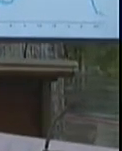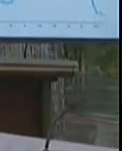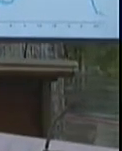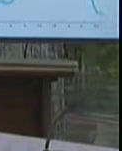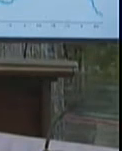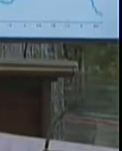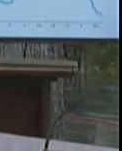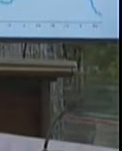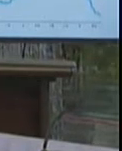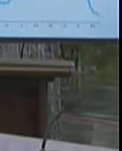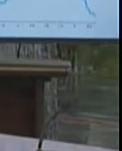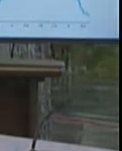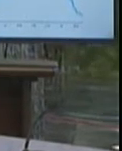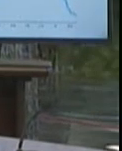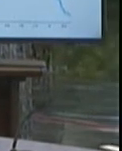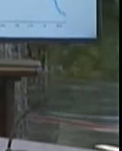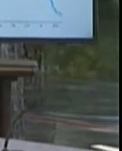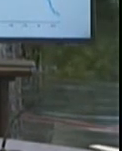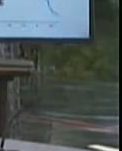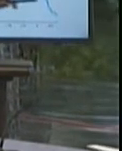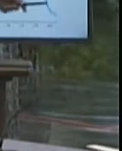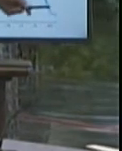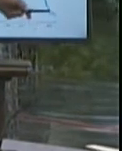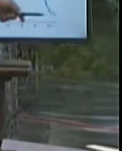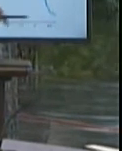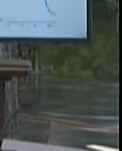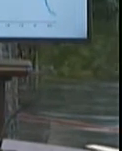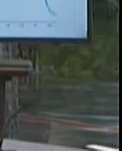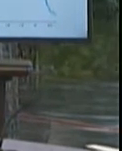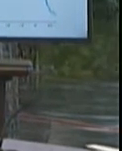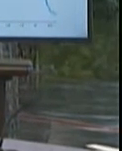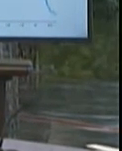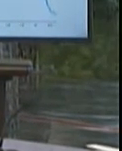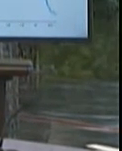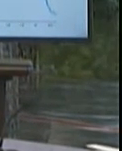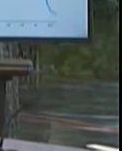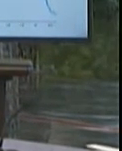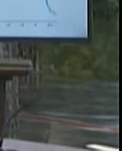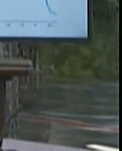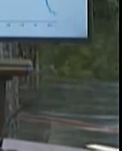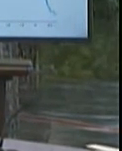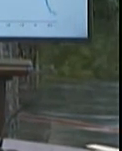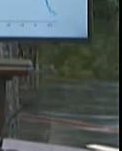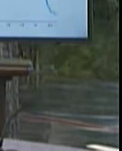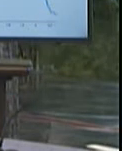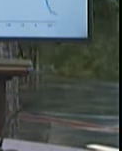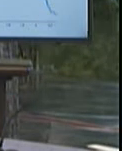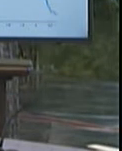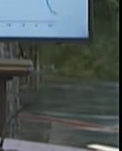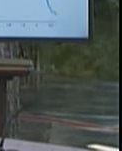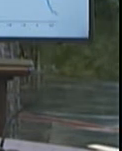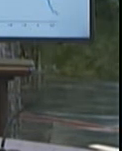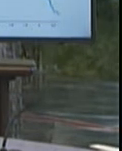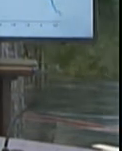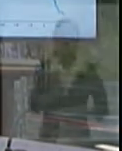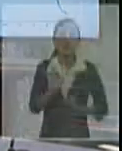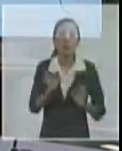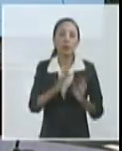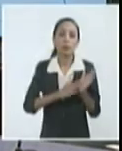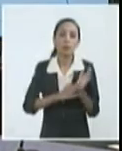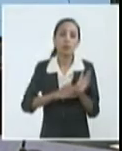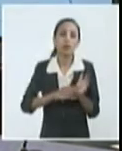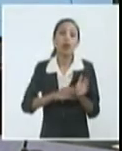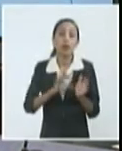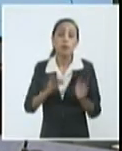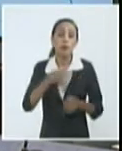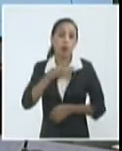diarios. Por lo tanto, estamos casi que regresando a los niveles que había en enero de